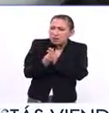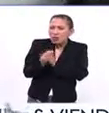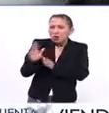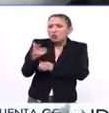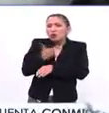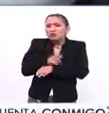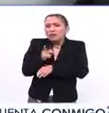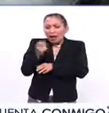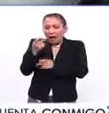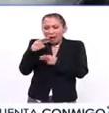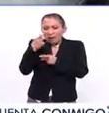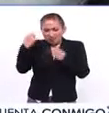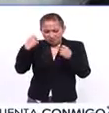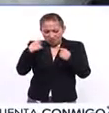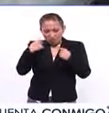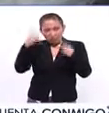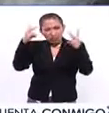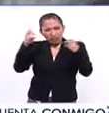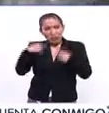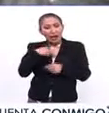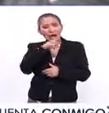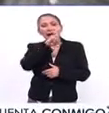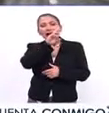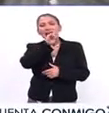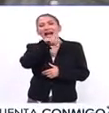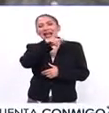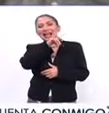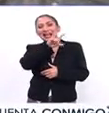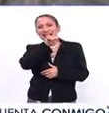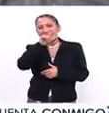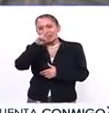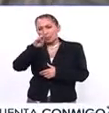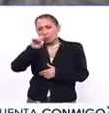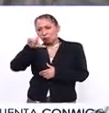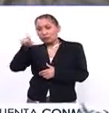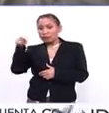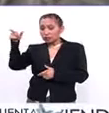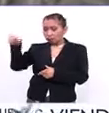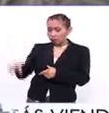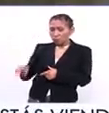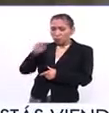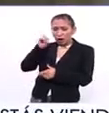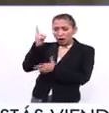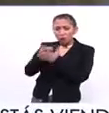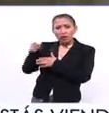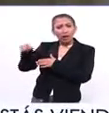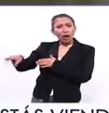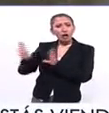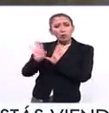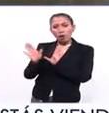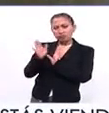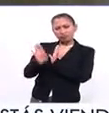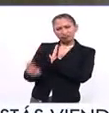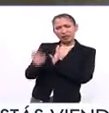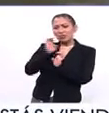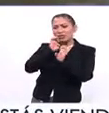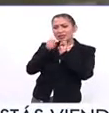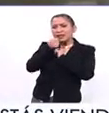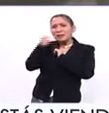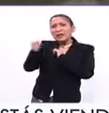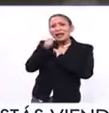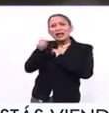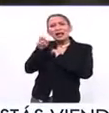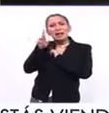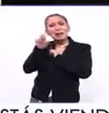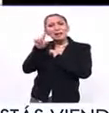no le gustaba hablar de sí misma. Raquel Tibol decía, por ejemplo, que ella era la única que había conseguido un atisbo de entrevista de parte de